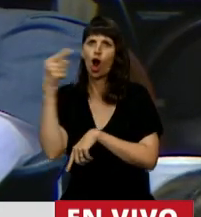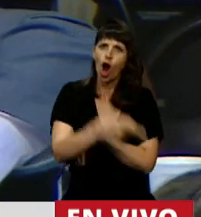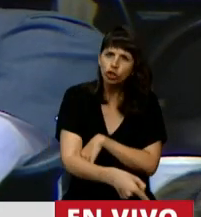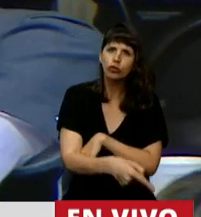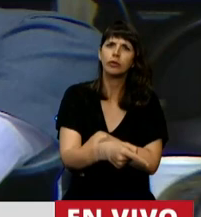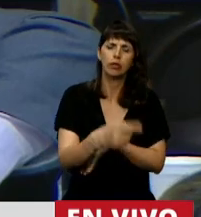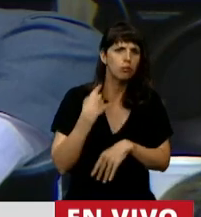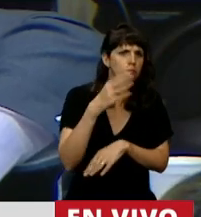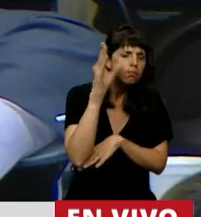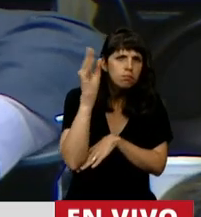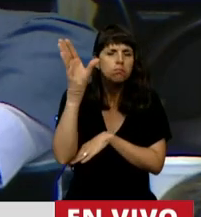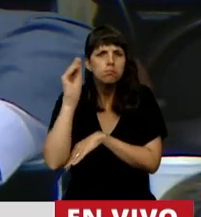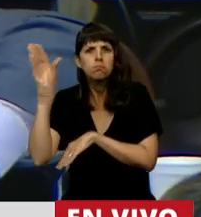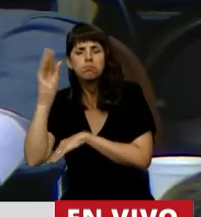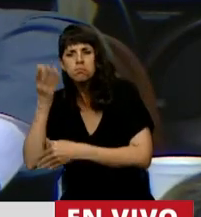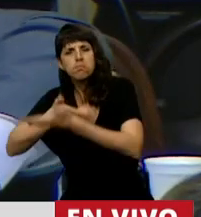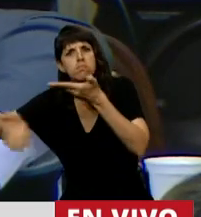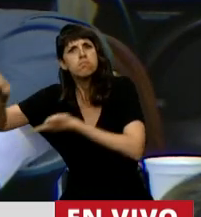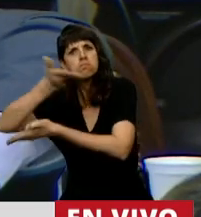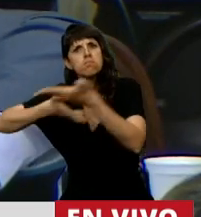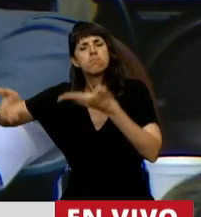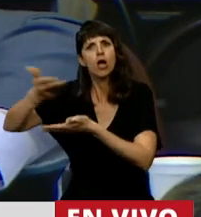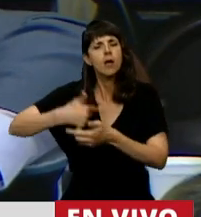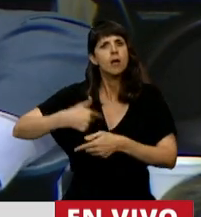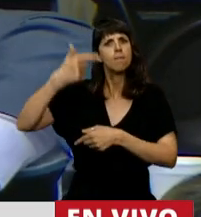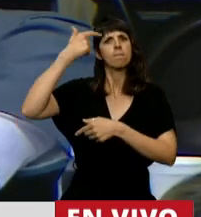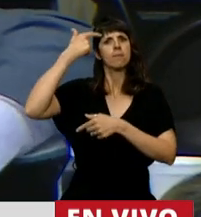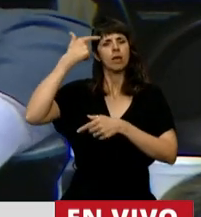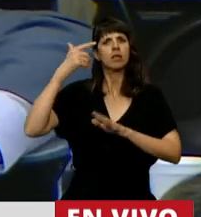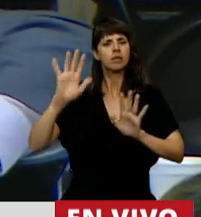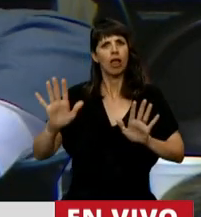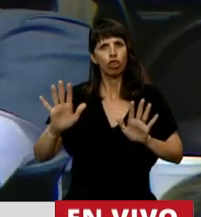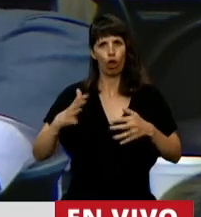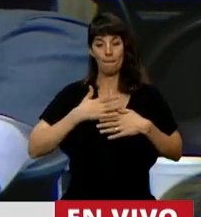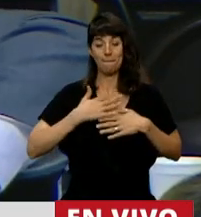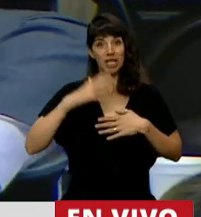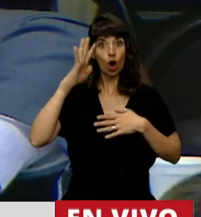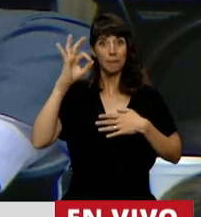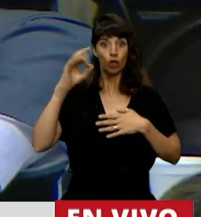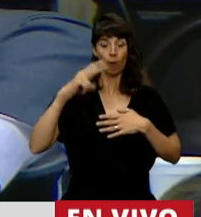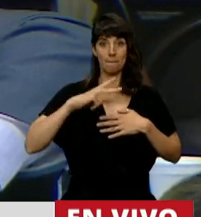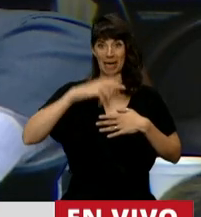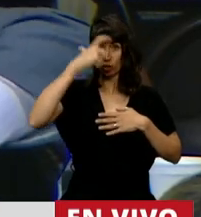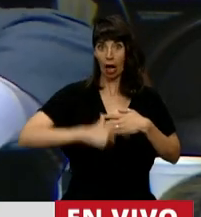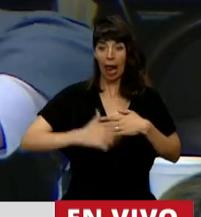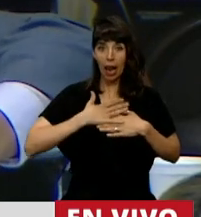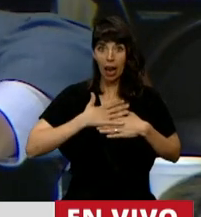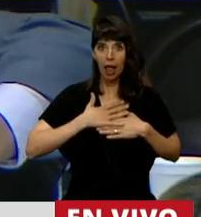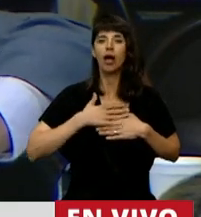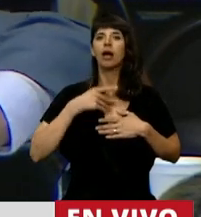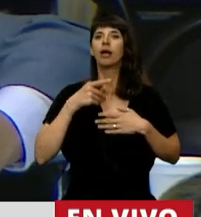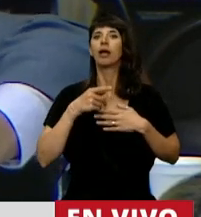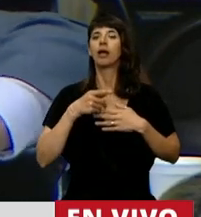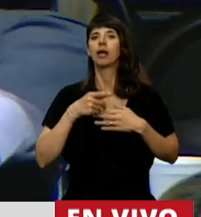Siempre tratando de entender de que la posición personal de uno no podía obstaculizar la